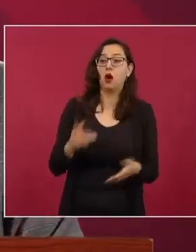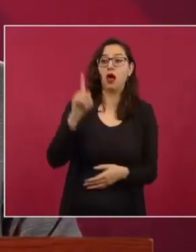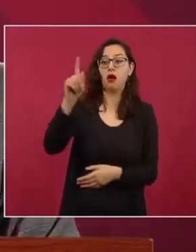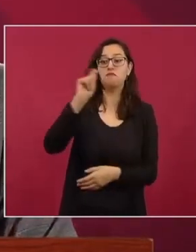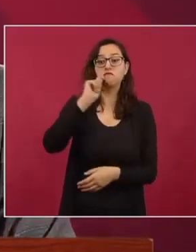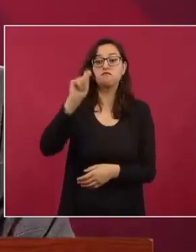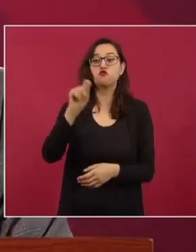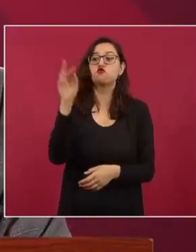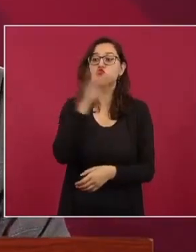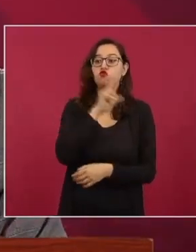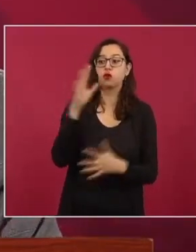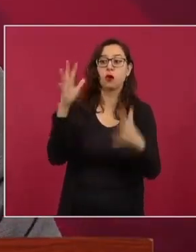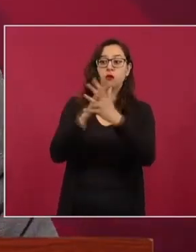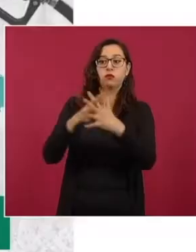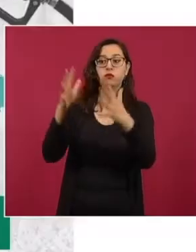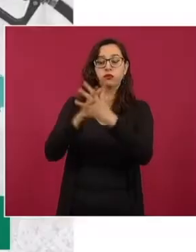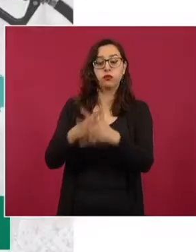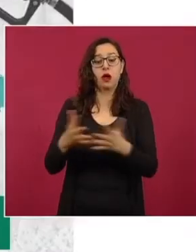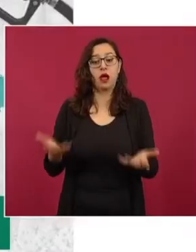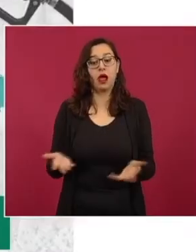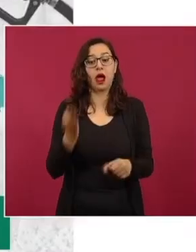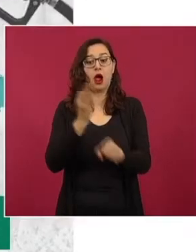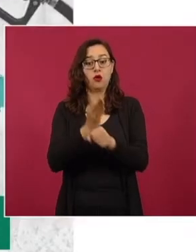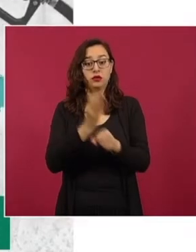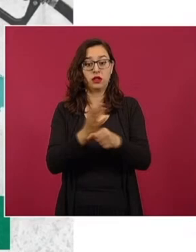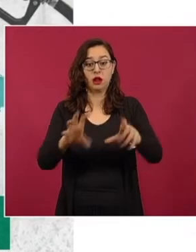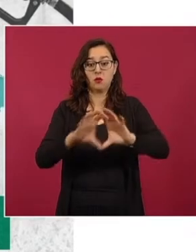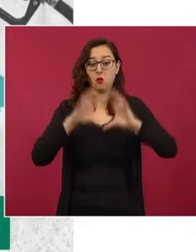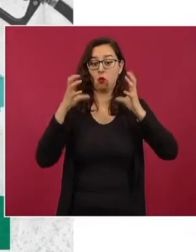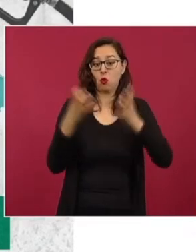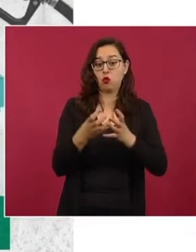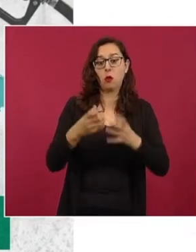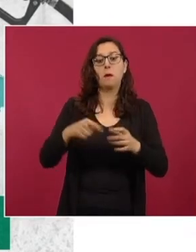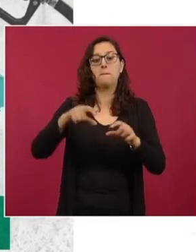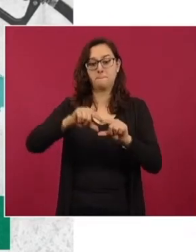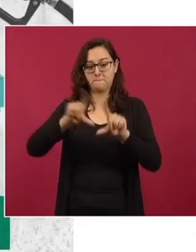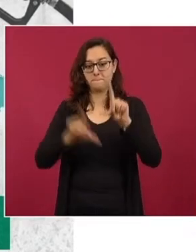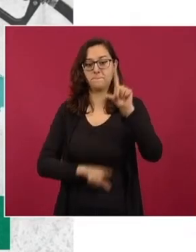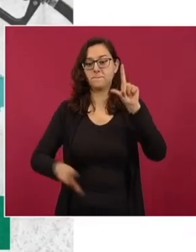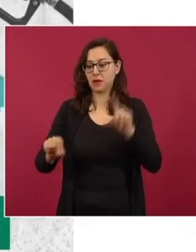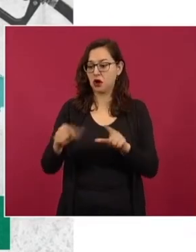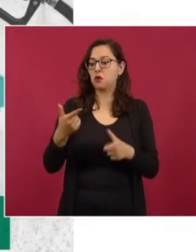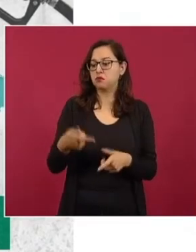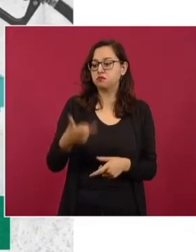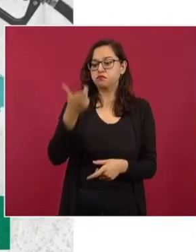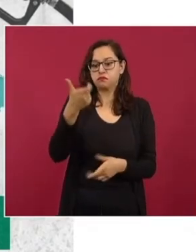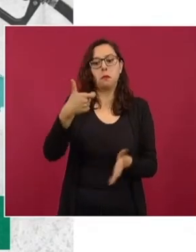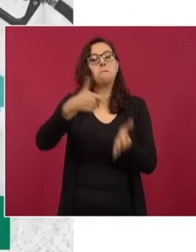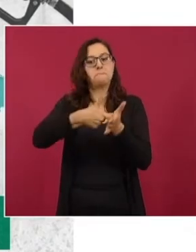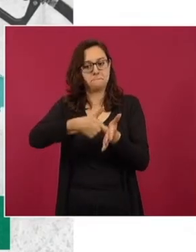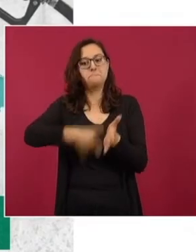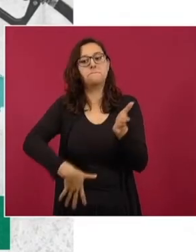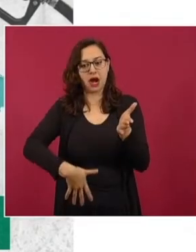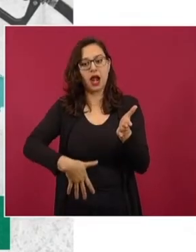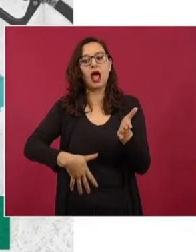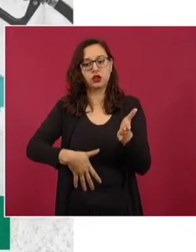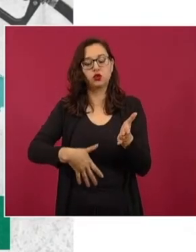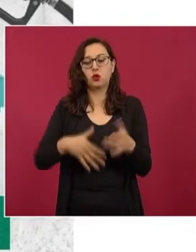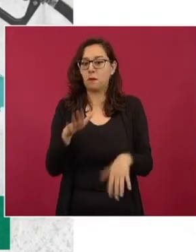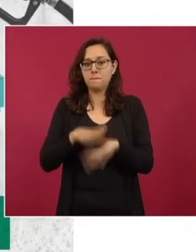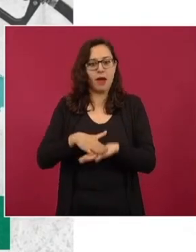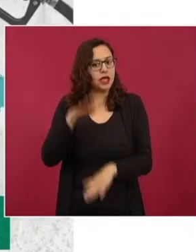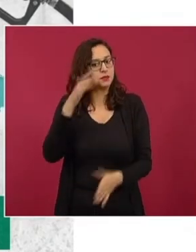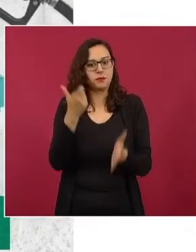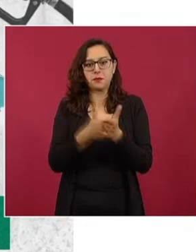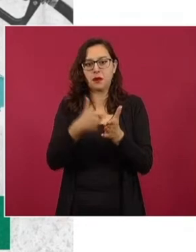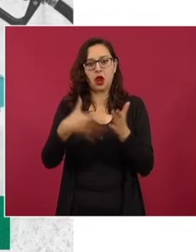de los países que tiene el combustible más económico en estos momentos para el público, para el consumidor, para el pueblo